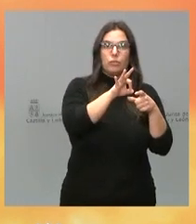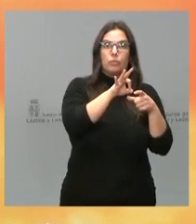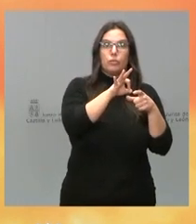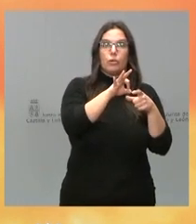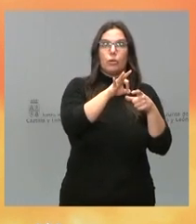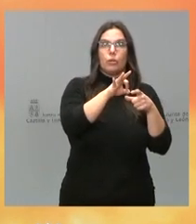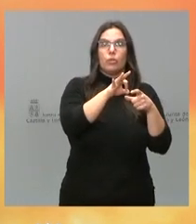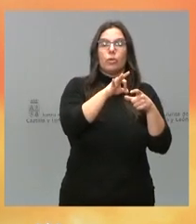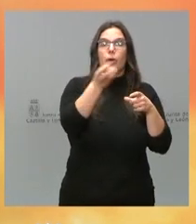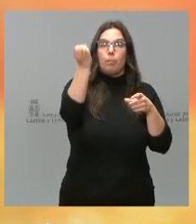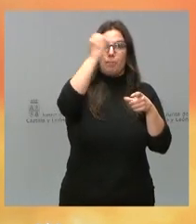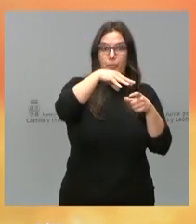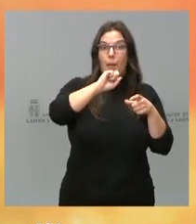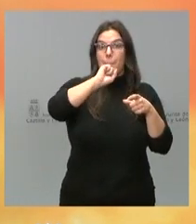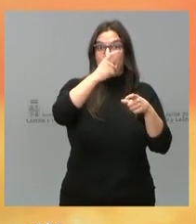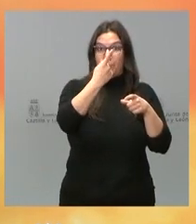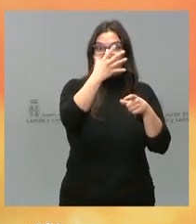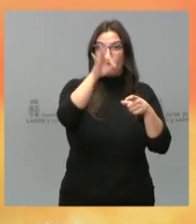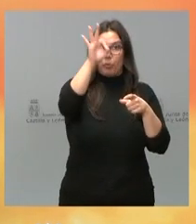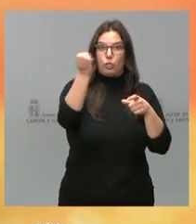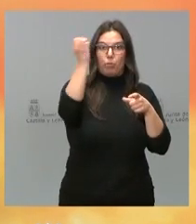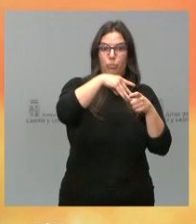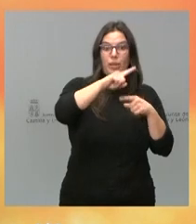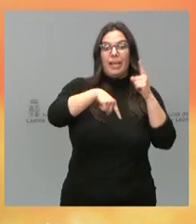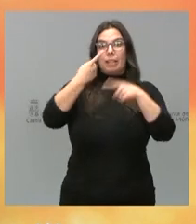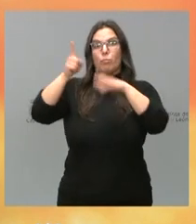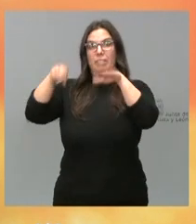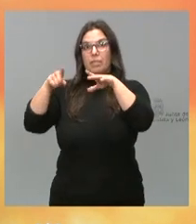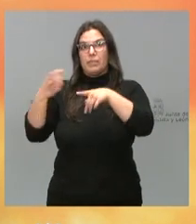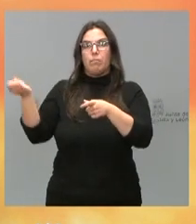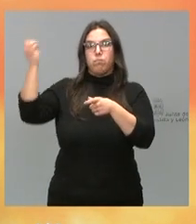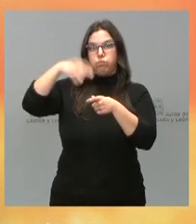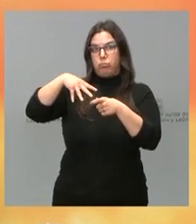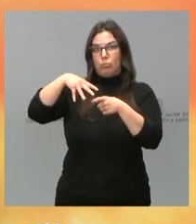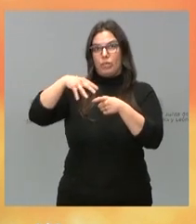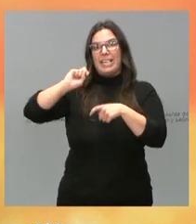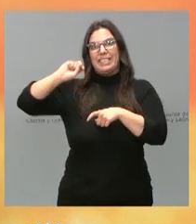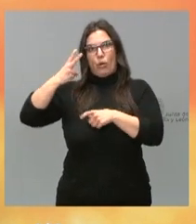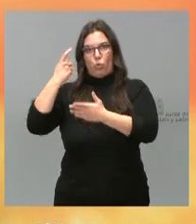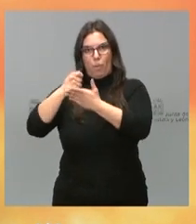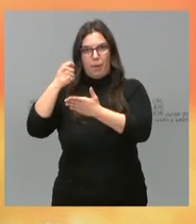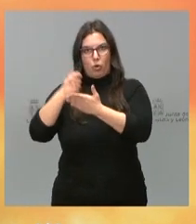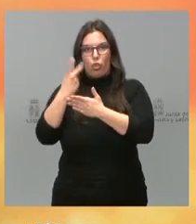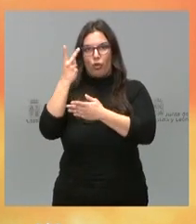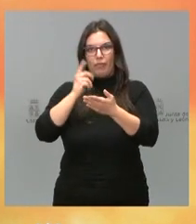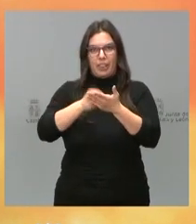tarjeta con ese el primer 50% y a los 6 meses se recarga con ese segundo 50%